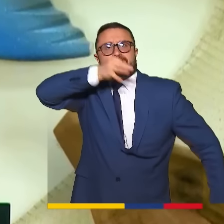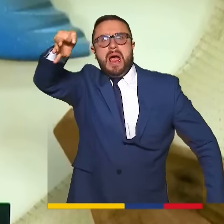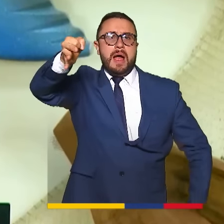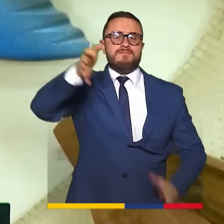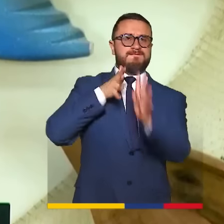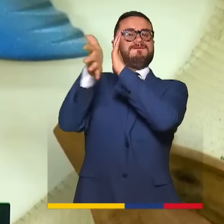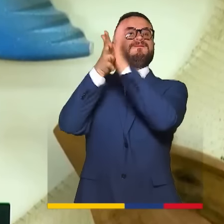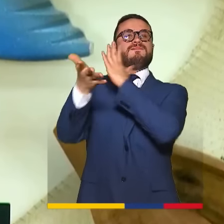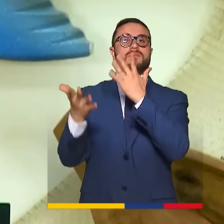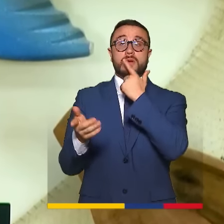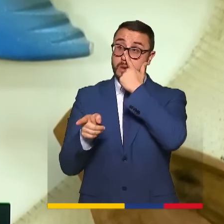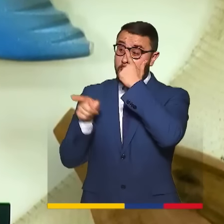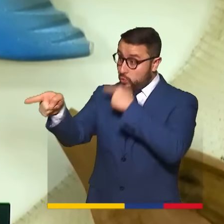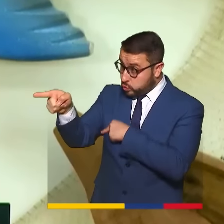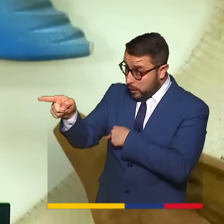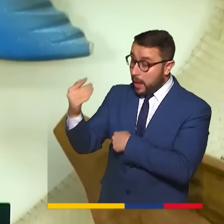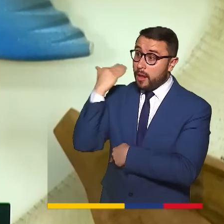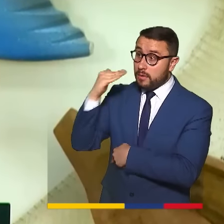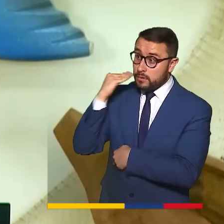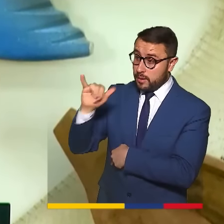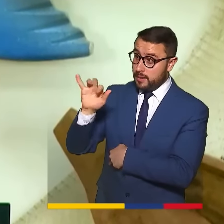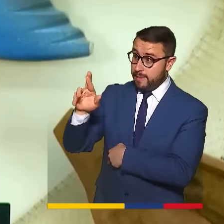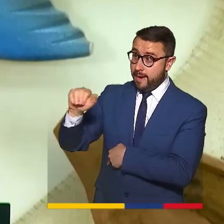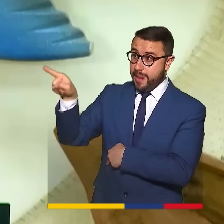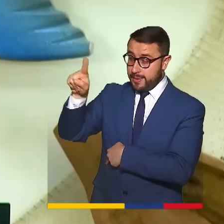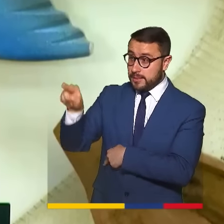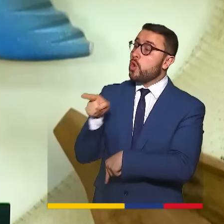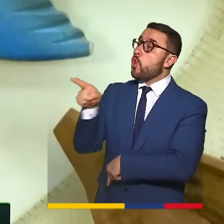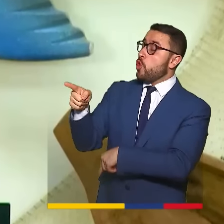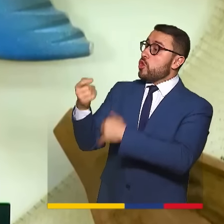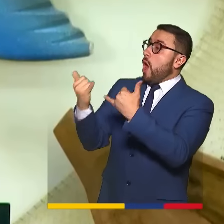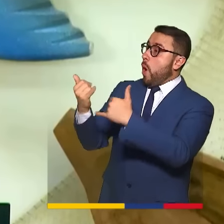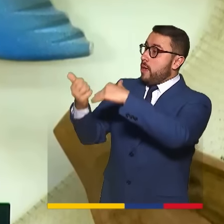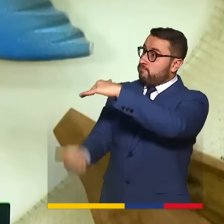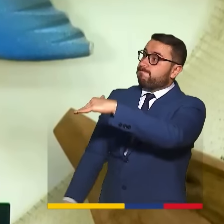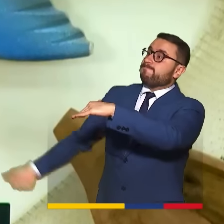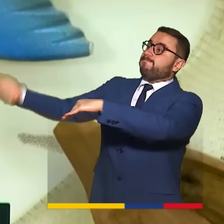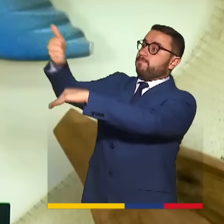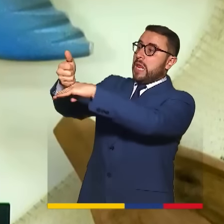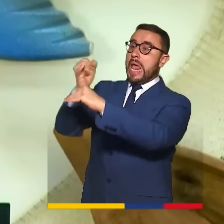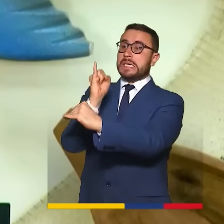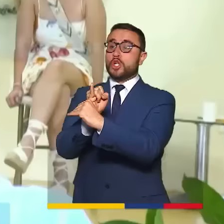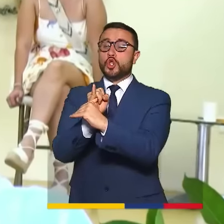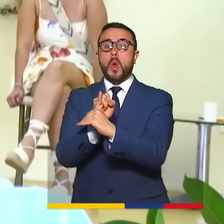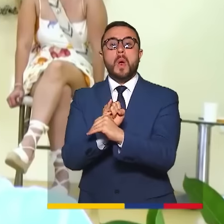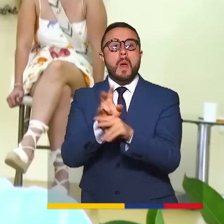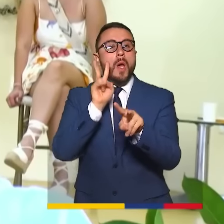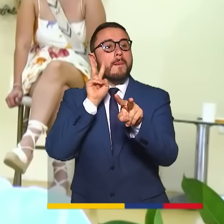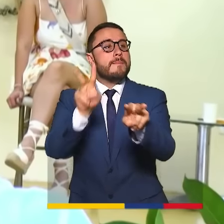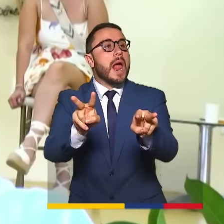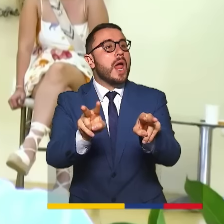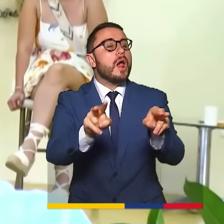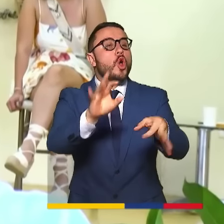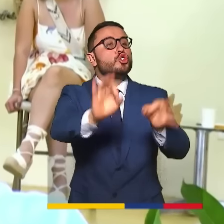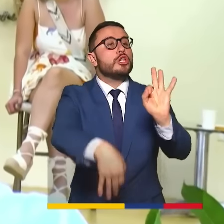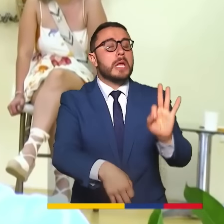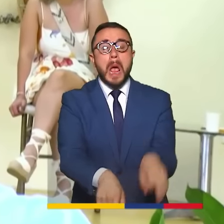Usted es la directora ahora de la institución que no se puede silenciar ante la